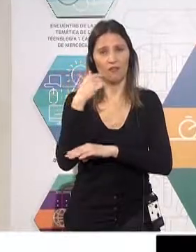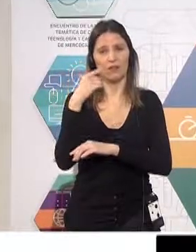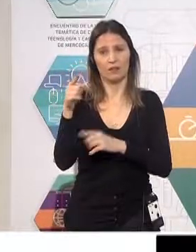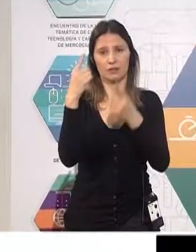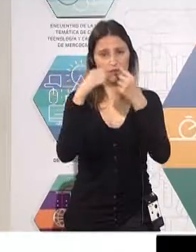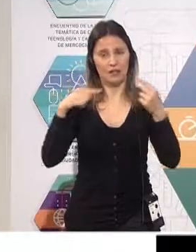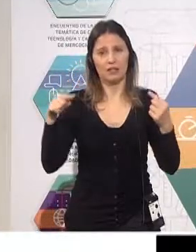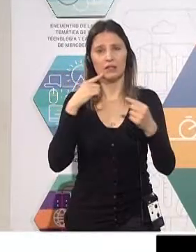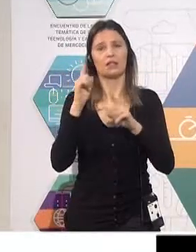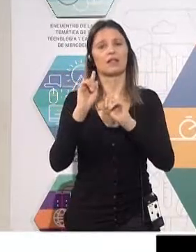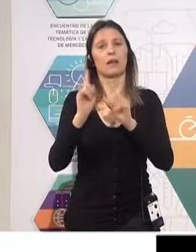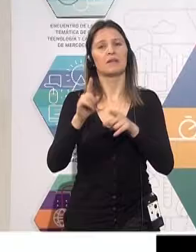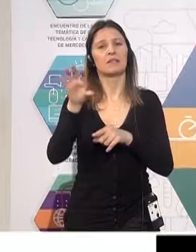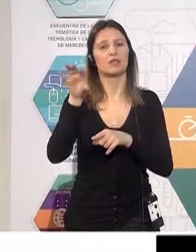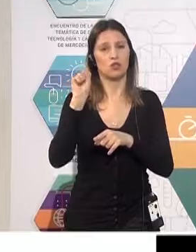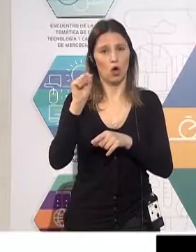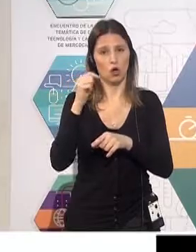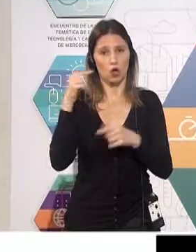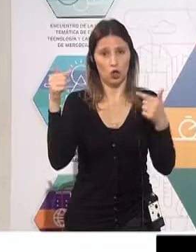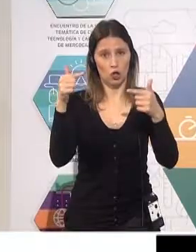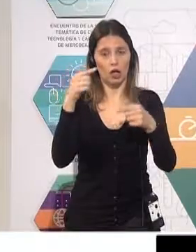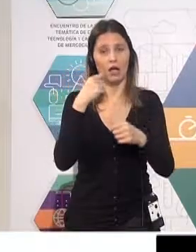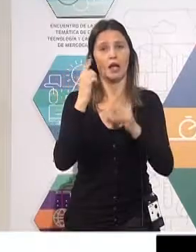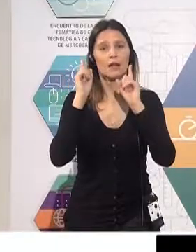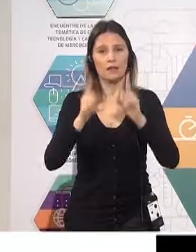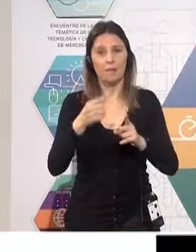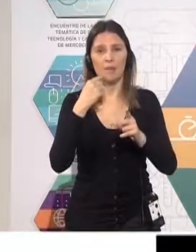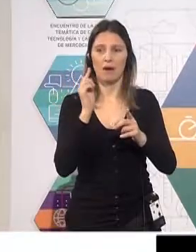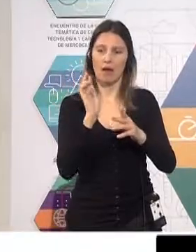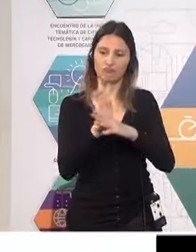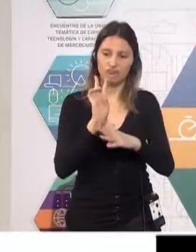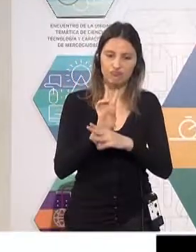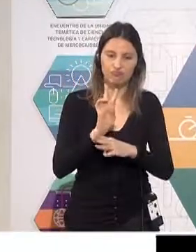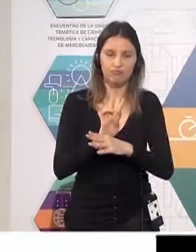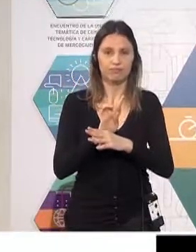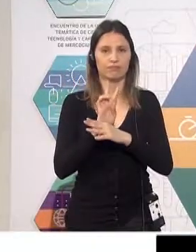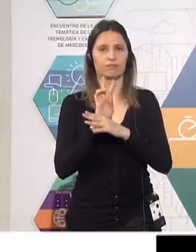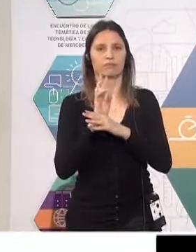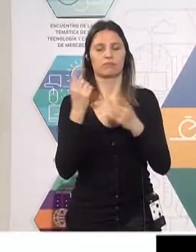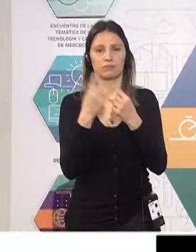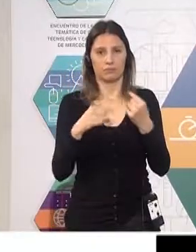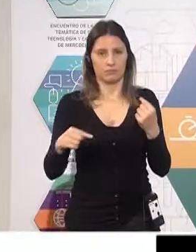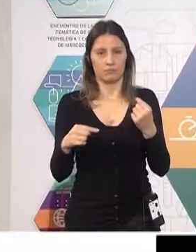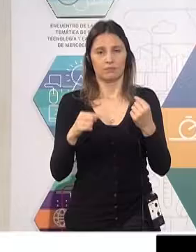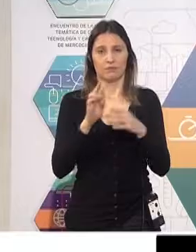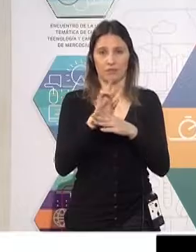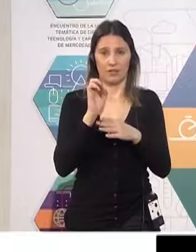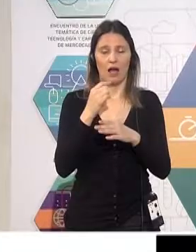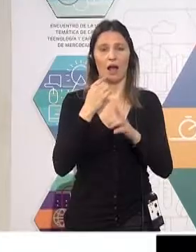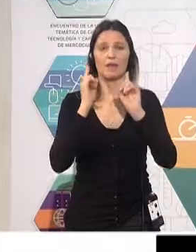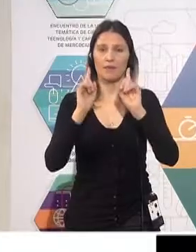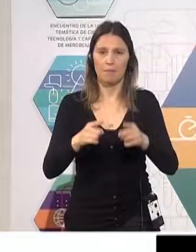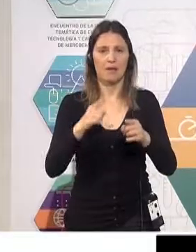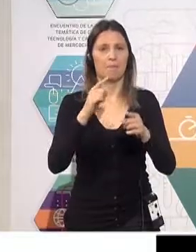sensores de para la fiscalización electrónica paneles de control de mensajería